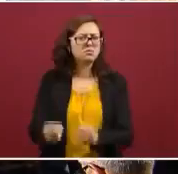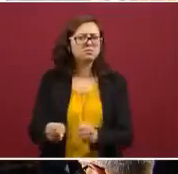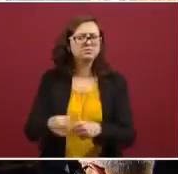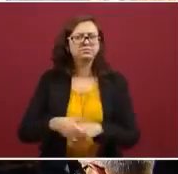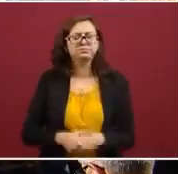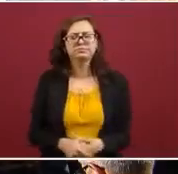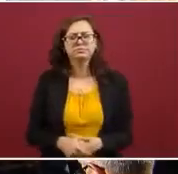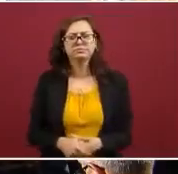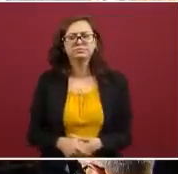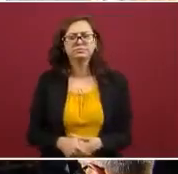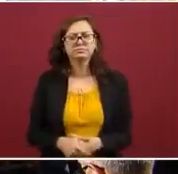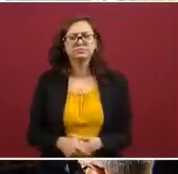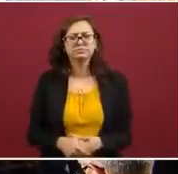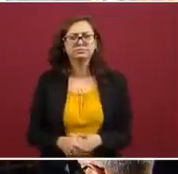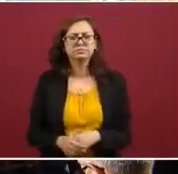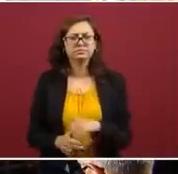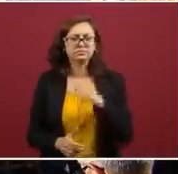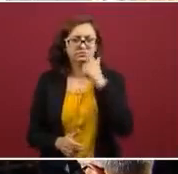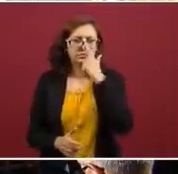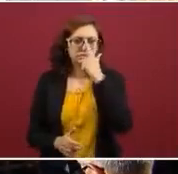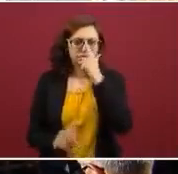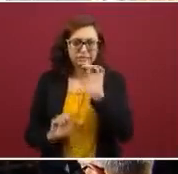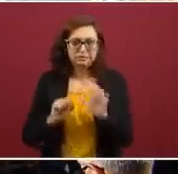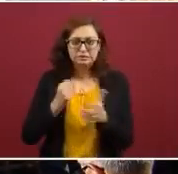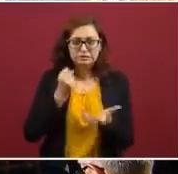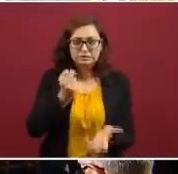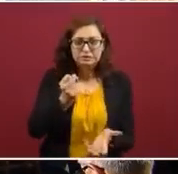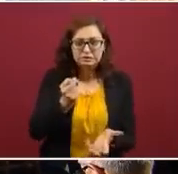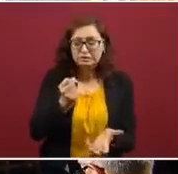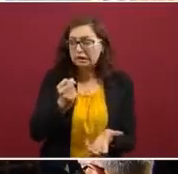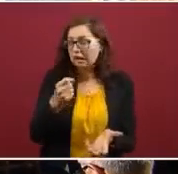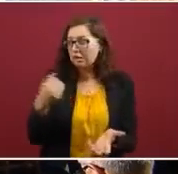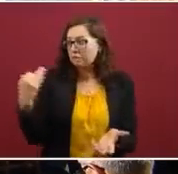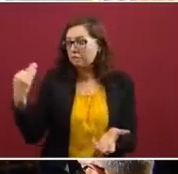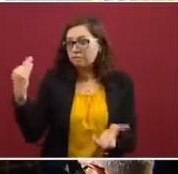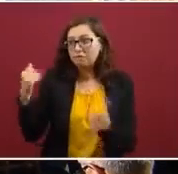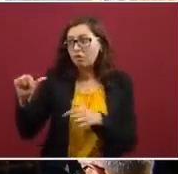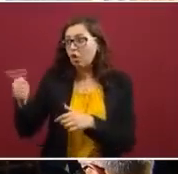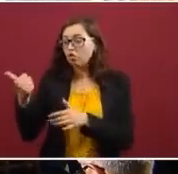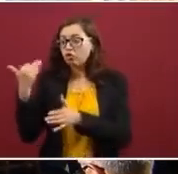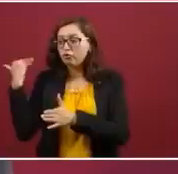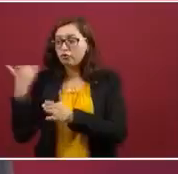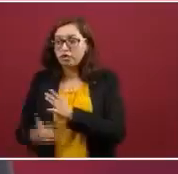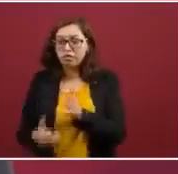y no se toca, es sagrado.